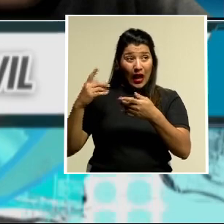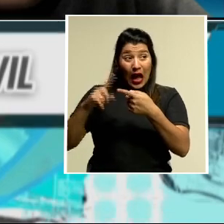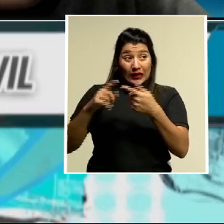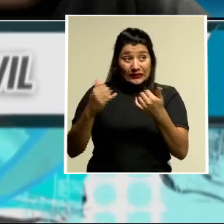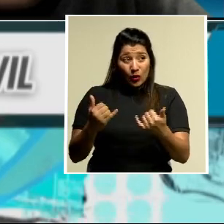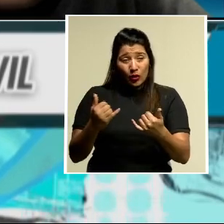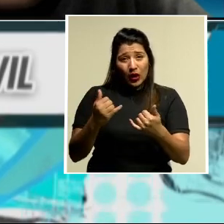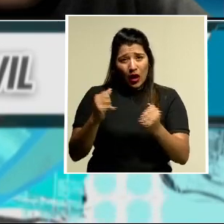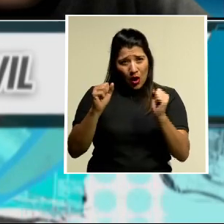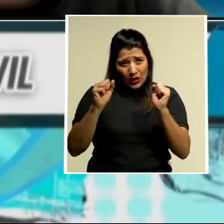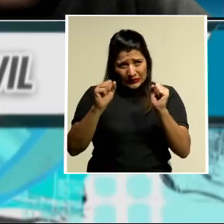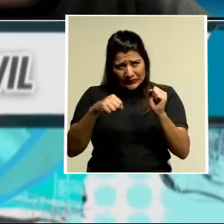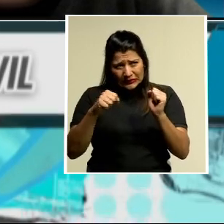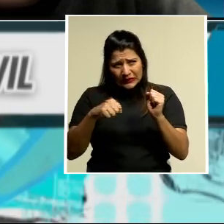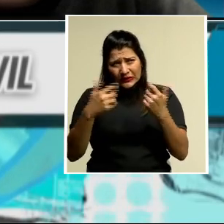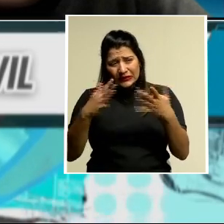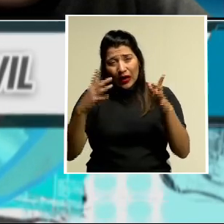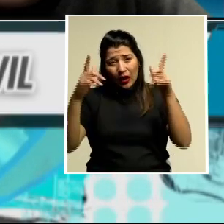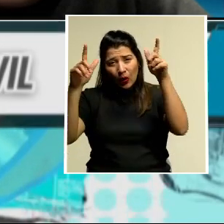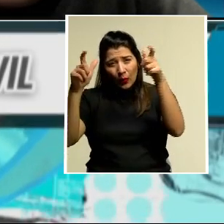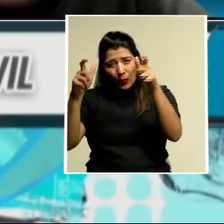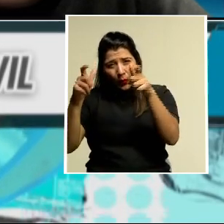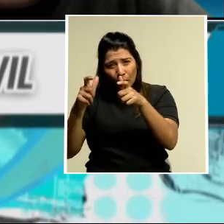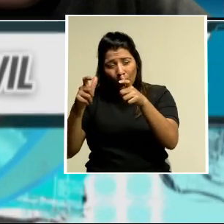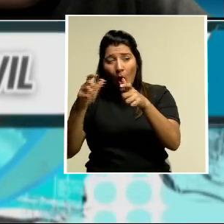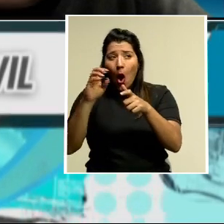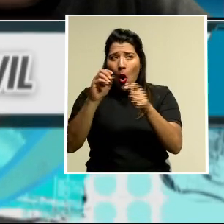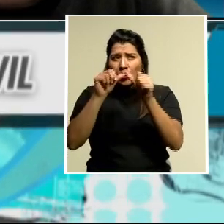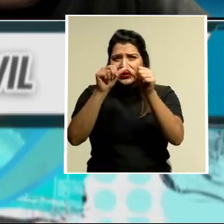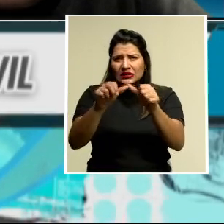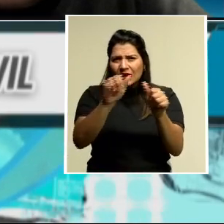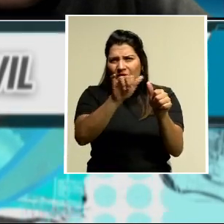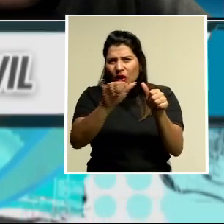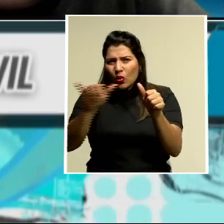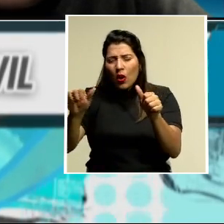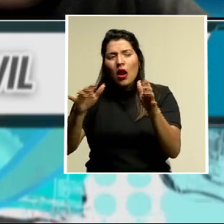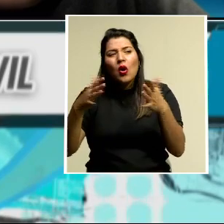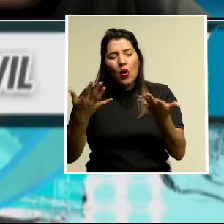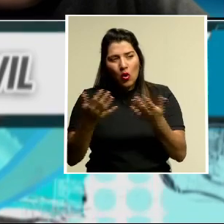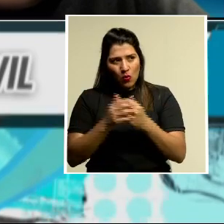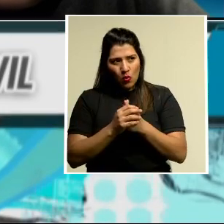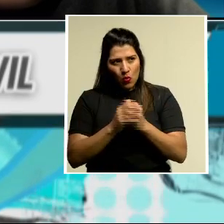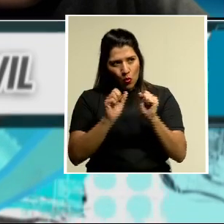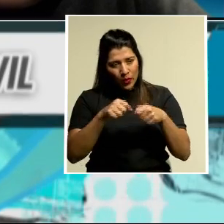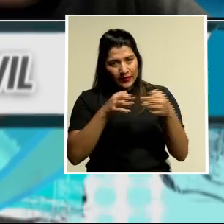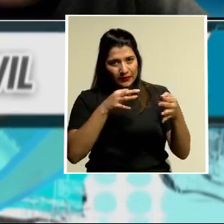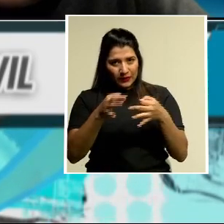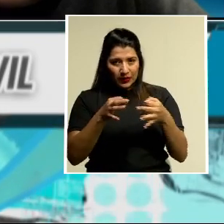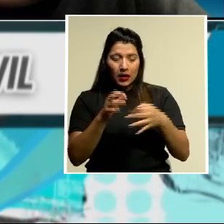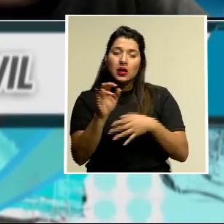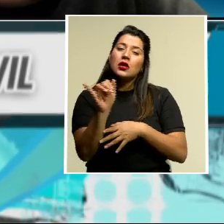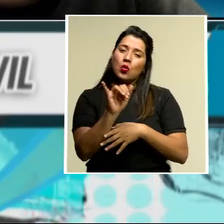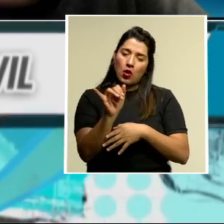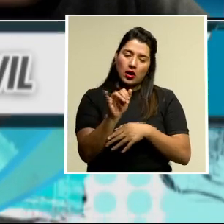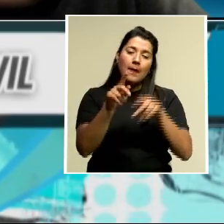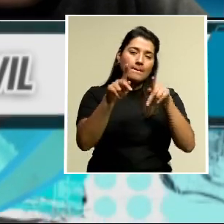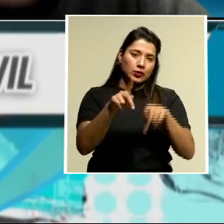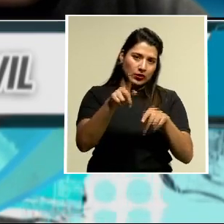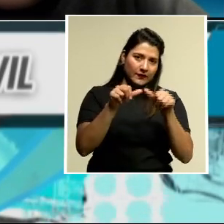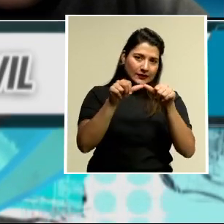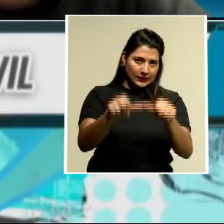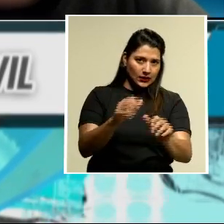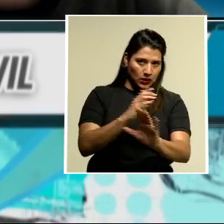agregar el efecto únicamente restricción, sino que también lo complementamos con el uso de mascarilla, el uso de protocolos